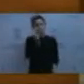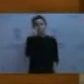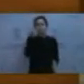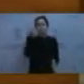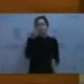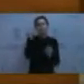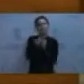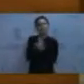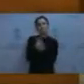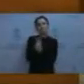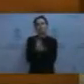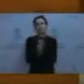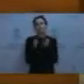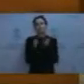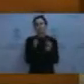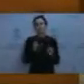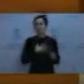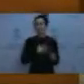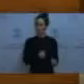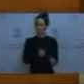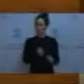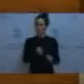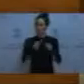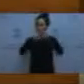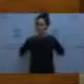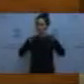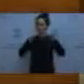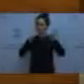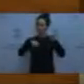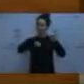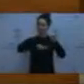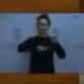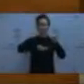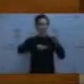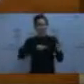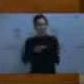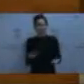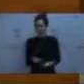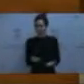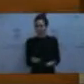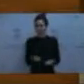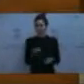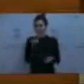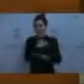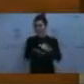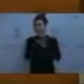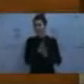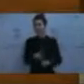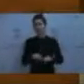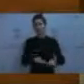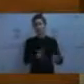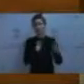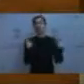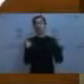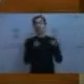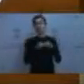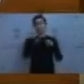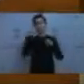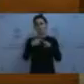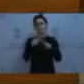explicárselas con coraje a los asturianos si es que finalmente su partido, su grupo